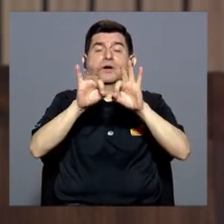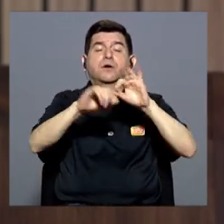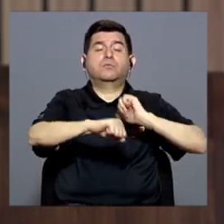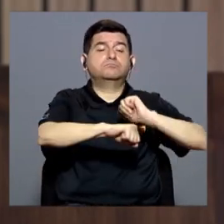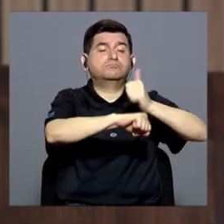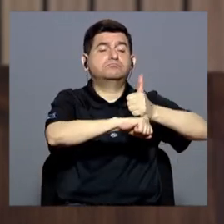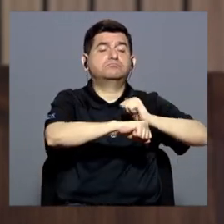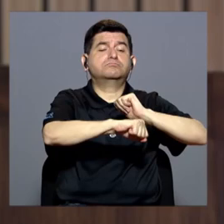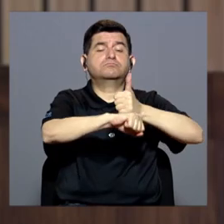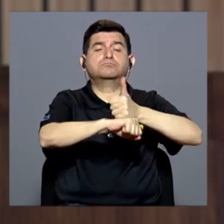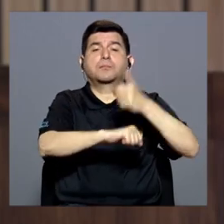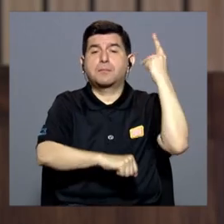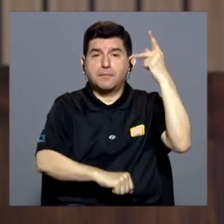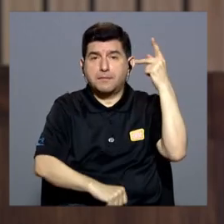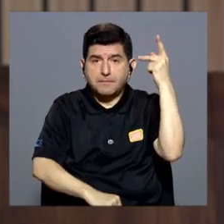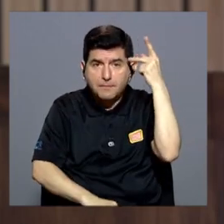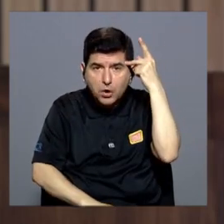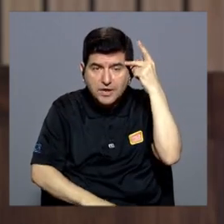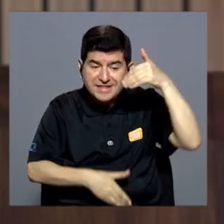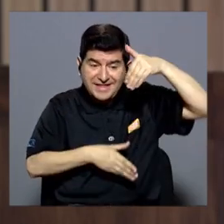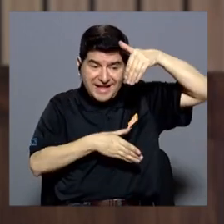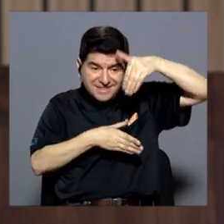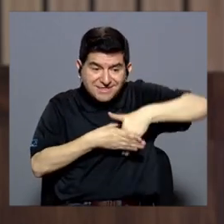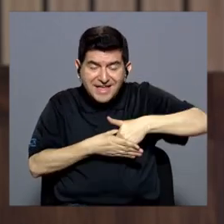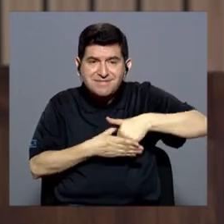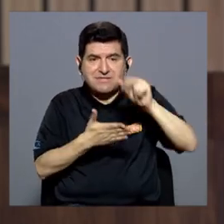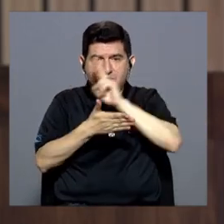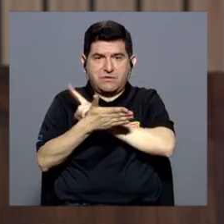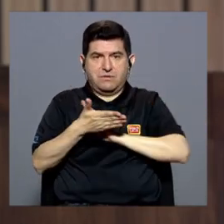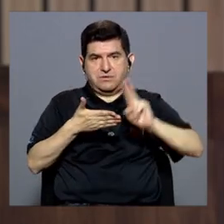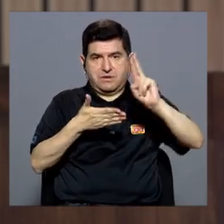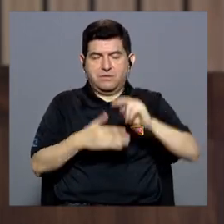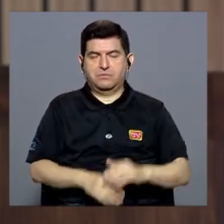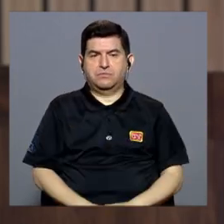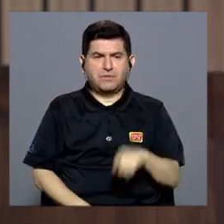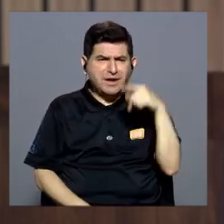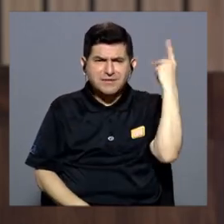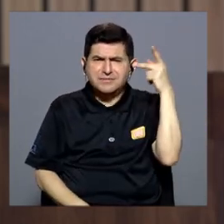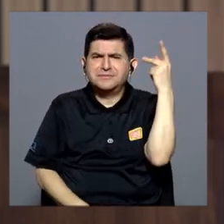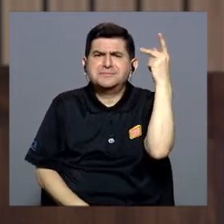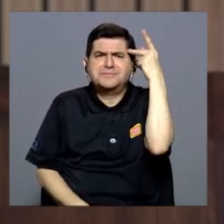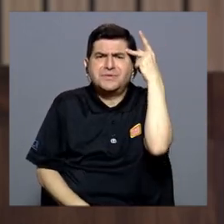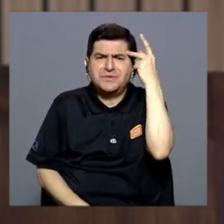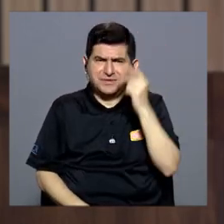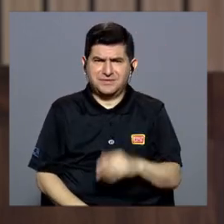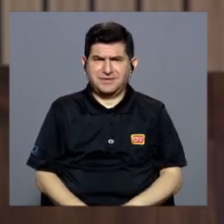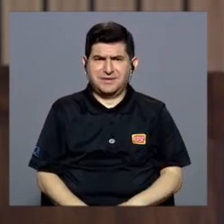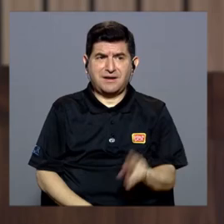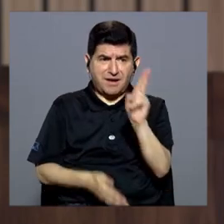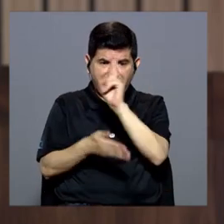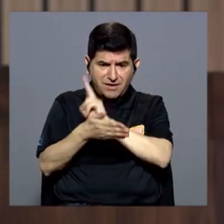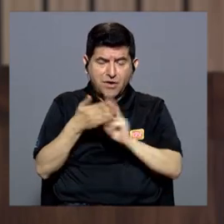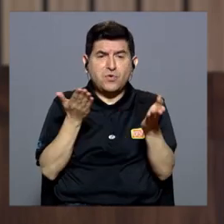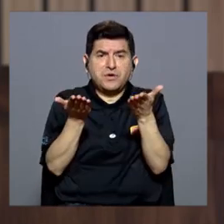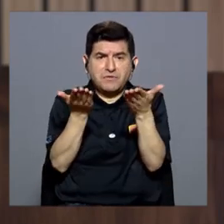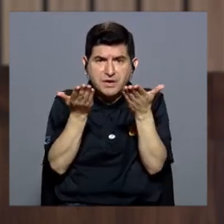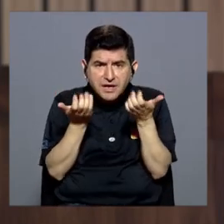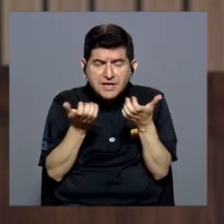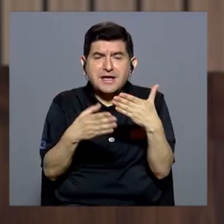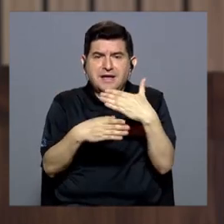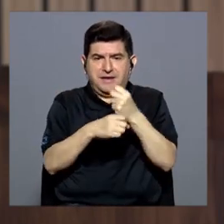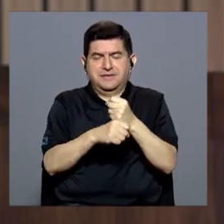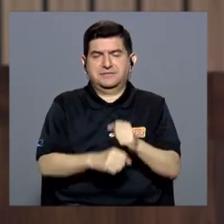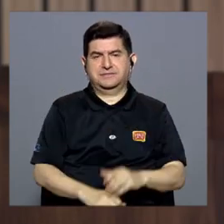definir políticas dentro de la universidad. Esas políticas es lo que la universidad quisiera llegar a